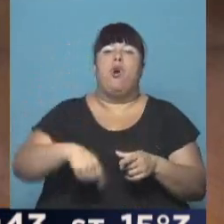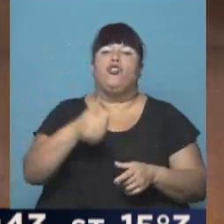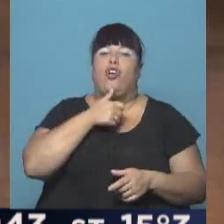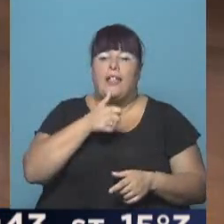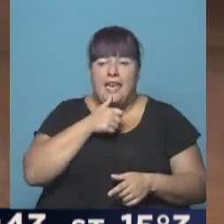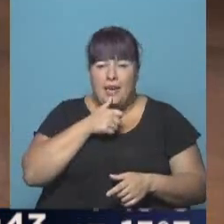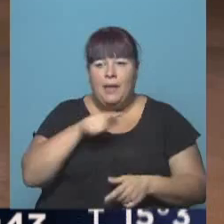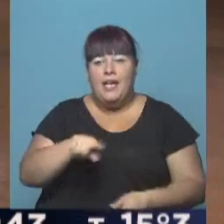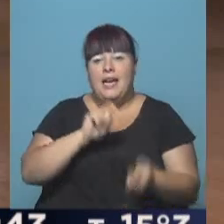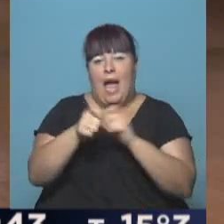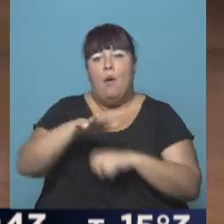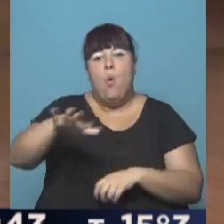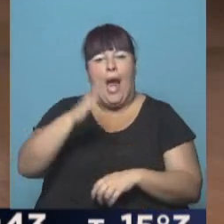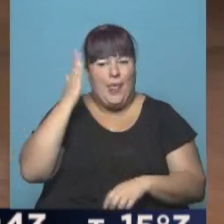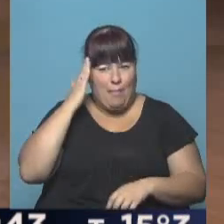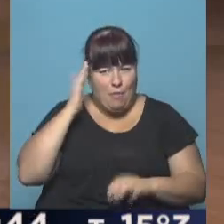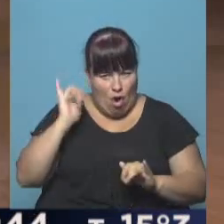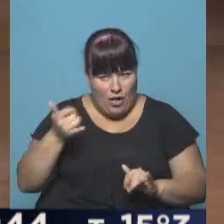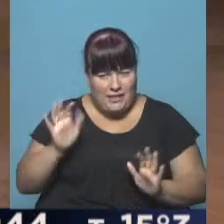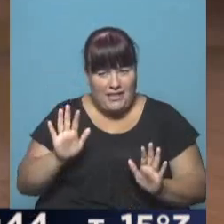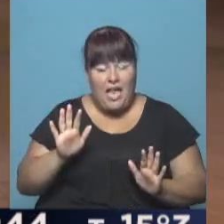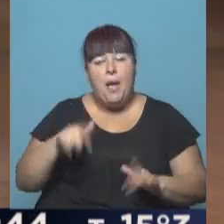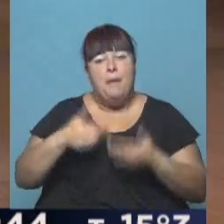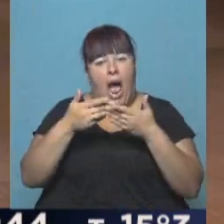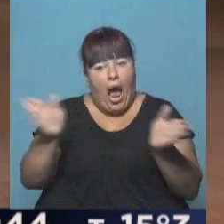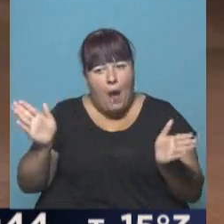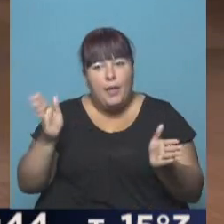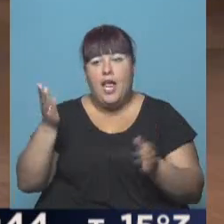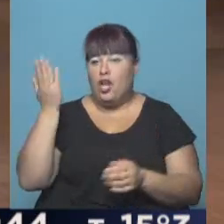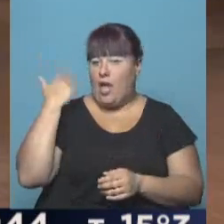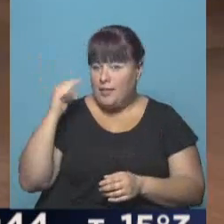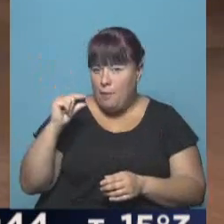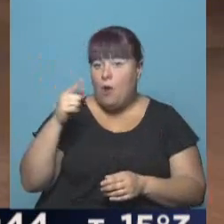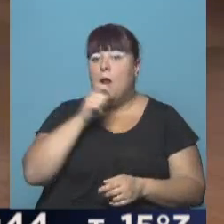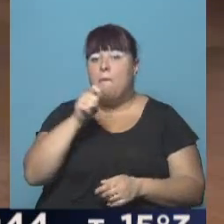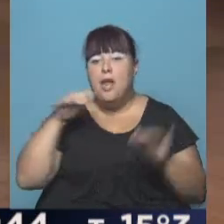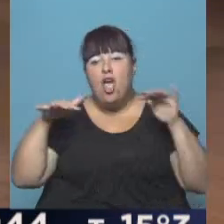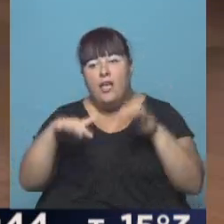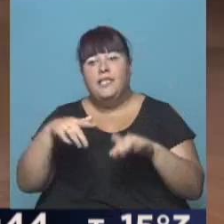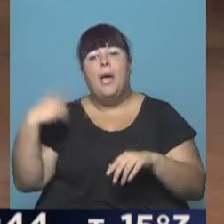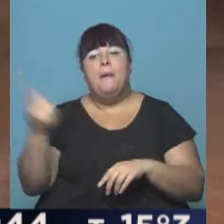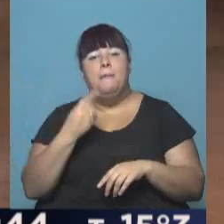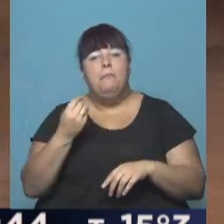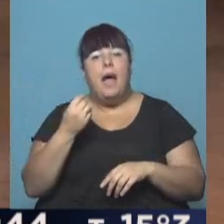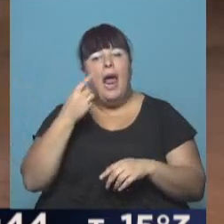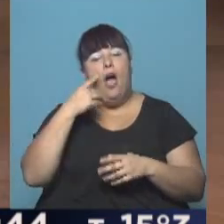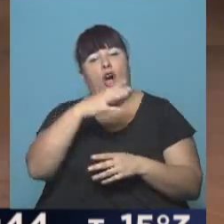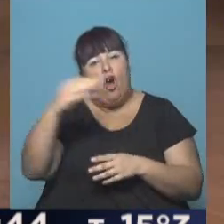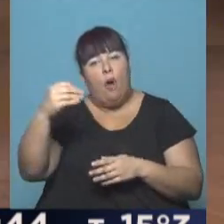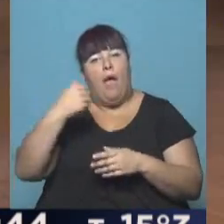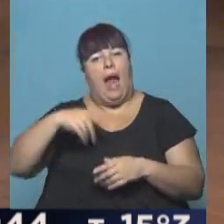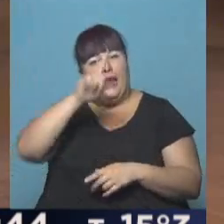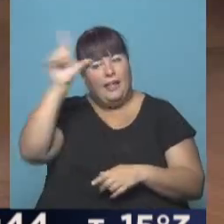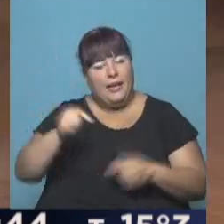Ha sido convertido en sitio de la memoria, claro está, y ha abierto sus puertas en las últimas horas a la prensa para que todos, y pueda replicarlo en todo el